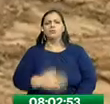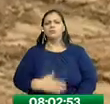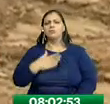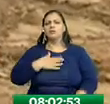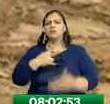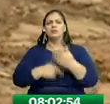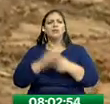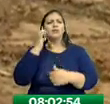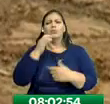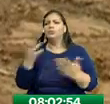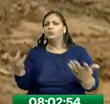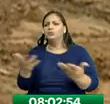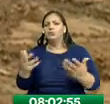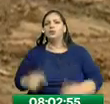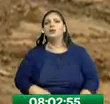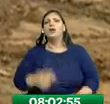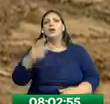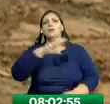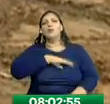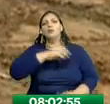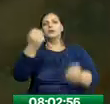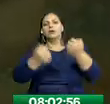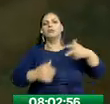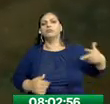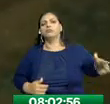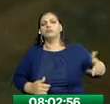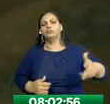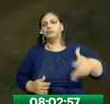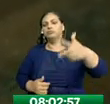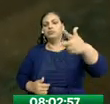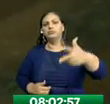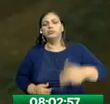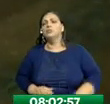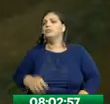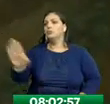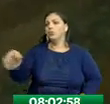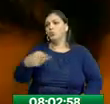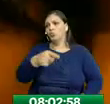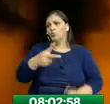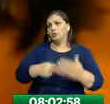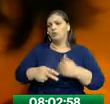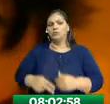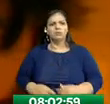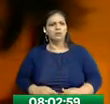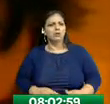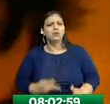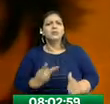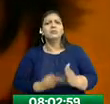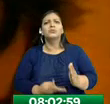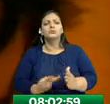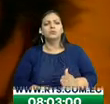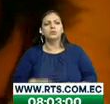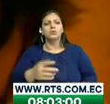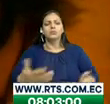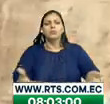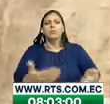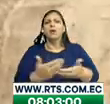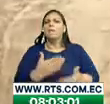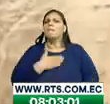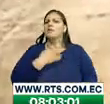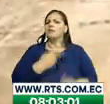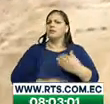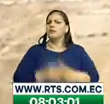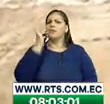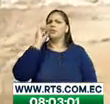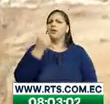yo le hablaba a mi hija, no me... Porque son una niña que incluso mi hija tiene 23 años y ella me obedece. Ahora piden a